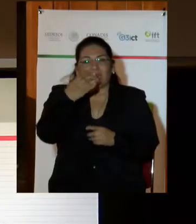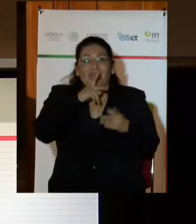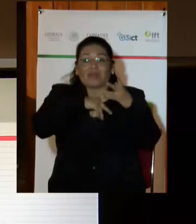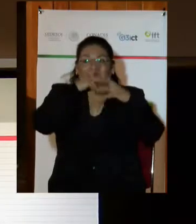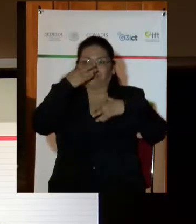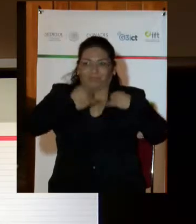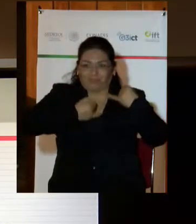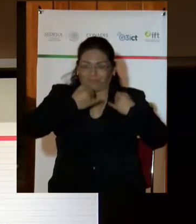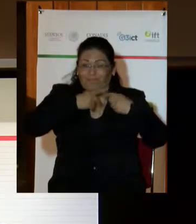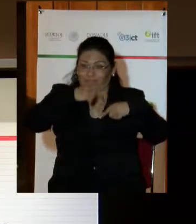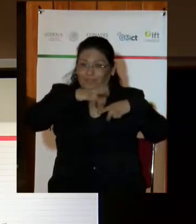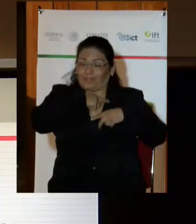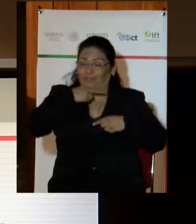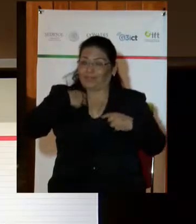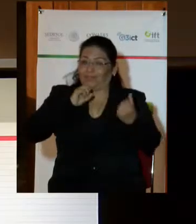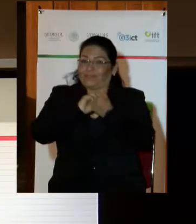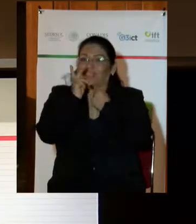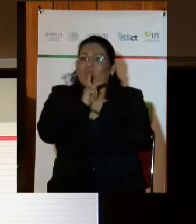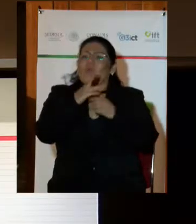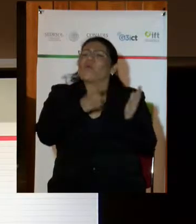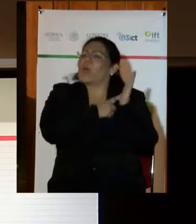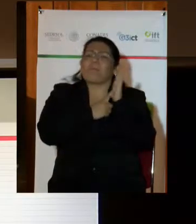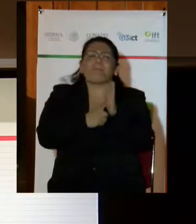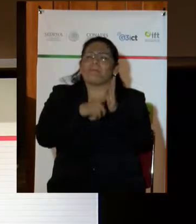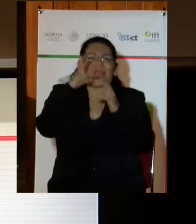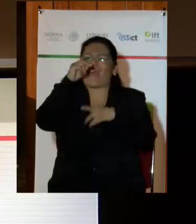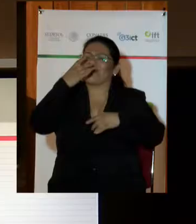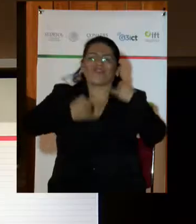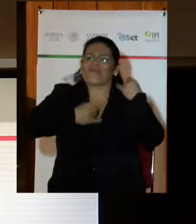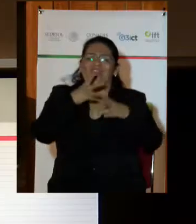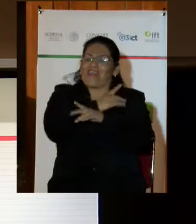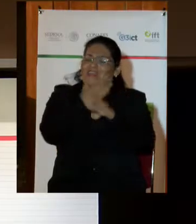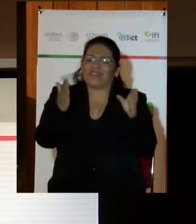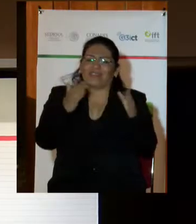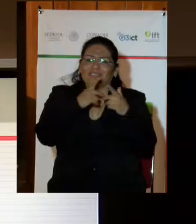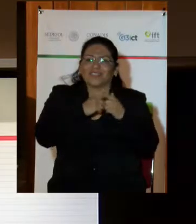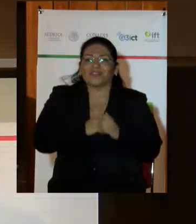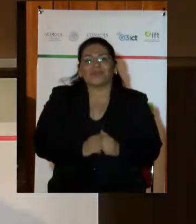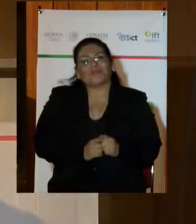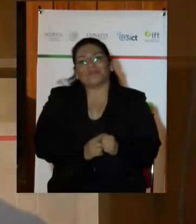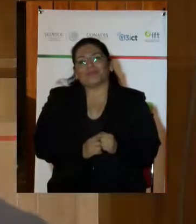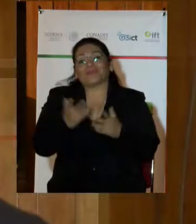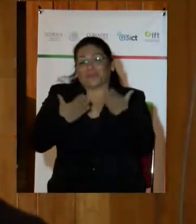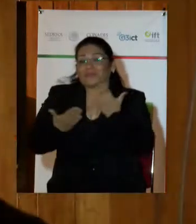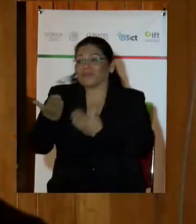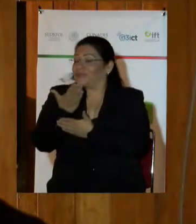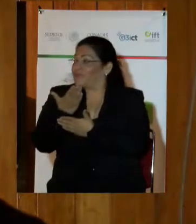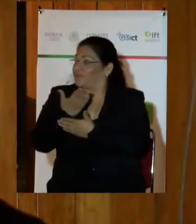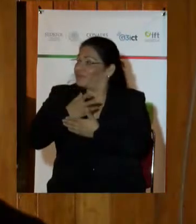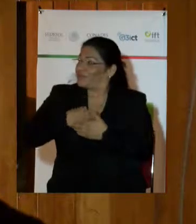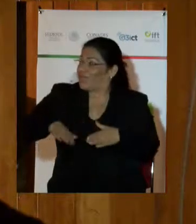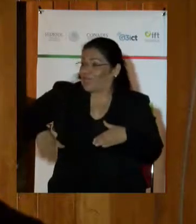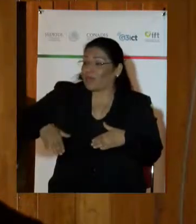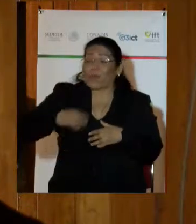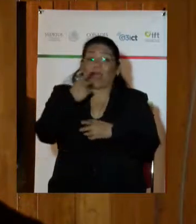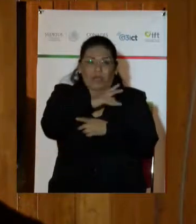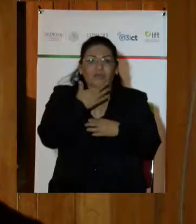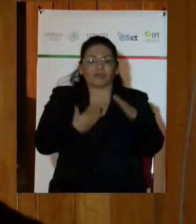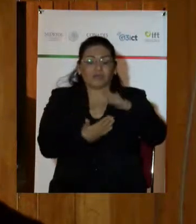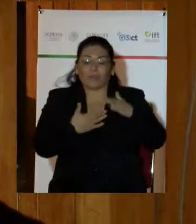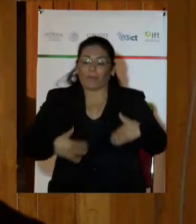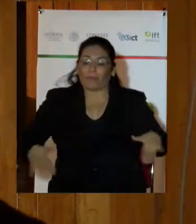sino justa, inteligente, e impide que uno esté diciendo, no es que el otro dijo y resultó que no era verdad, y entonces mejor